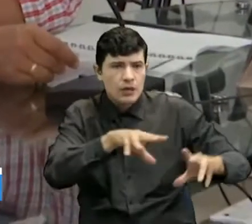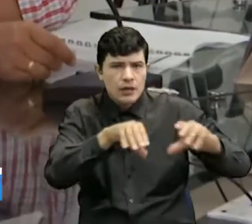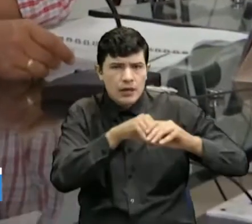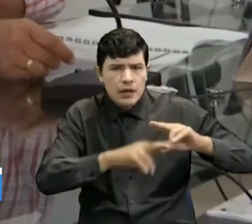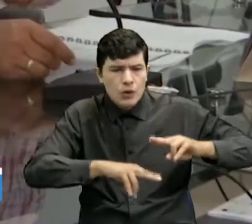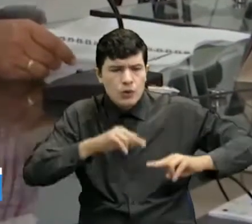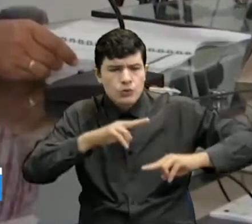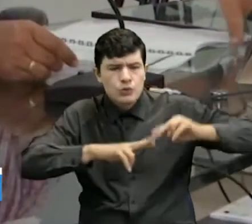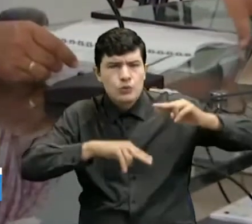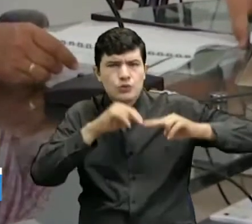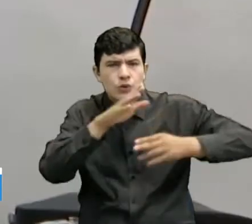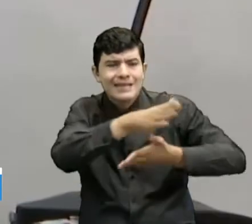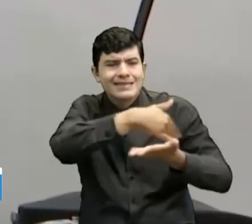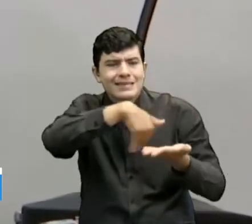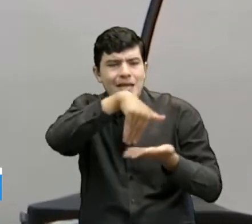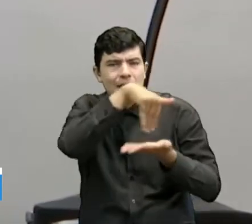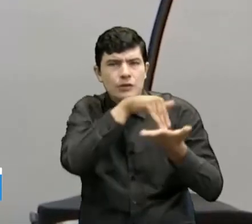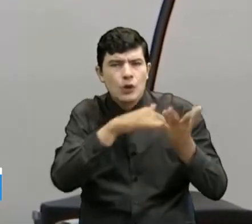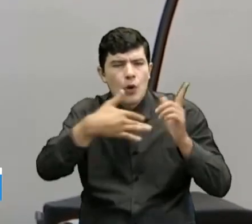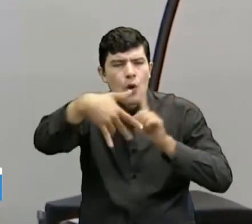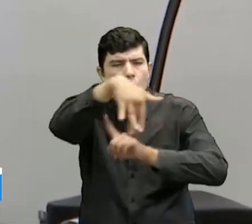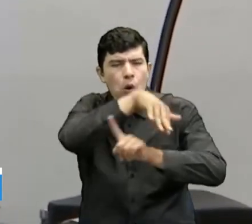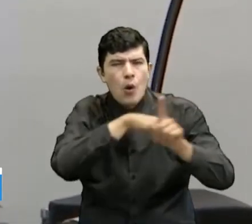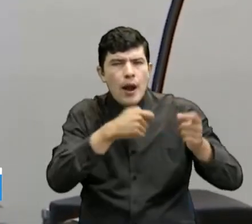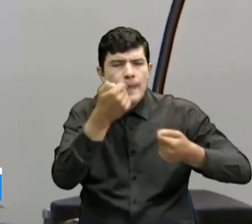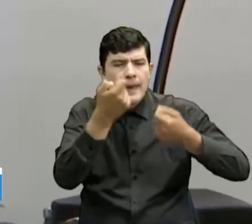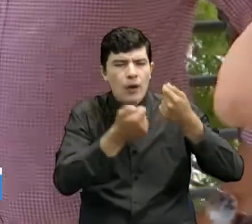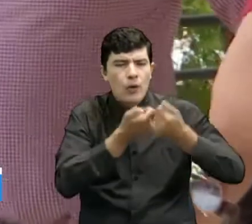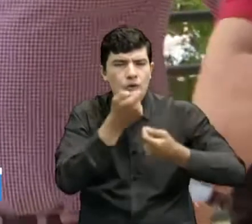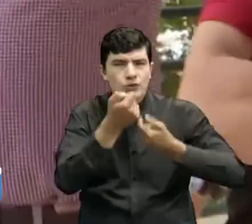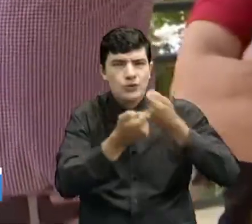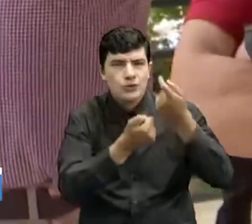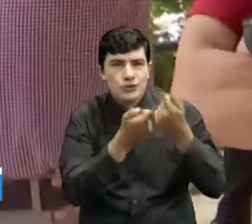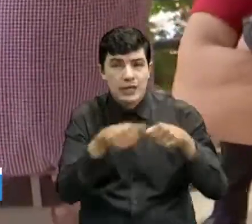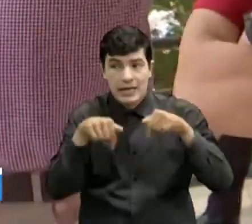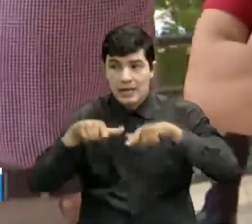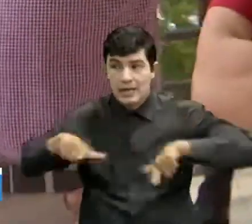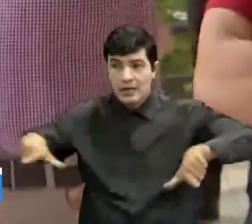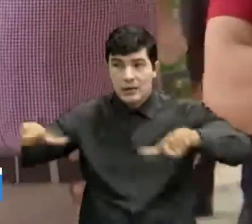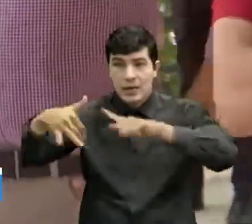centro metropolitano de negocios en el área donde actualmente se encuentra el canal.